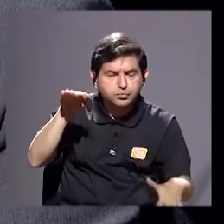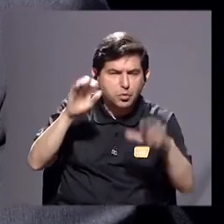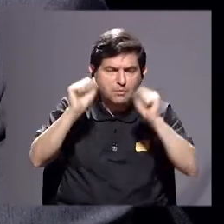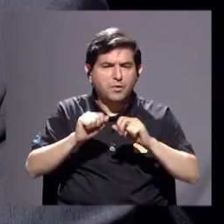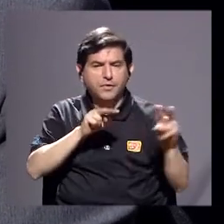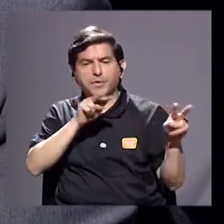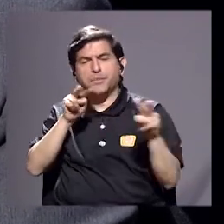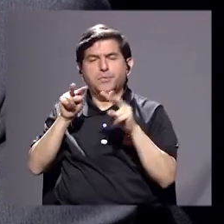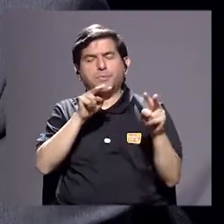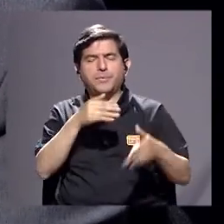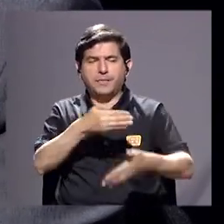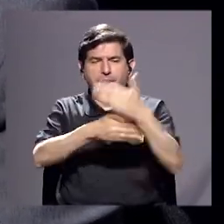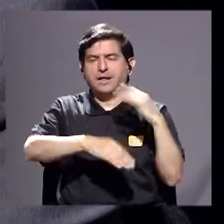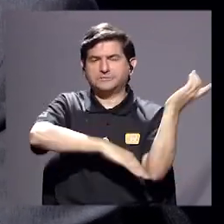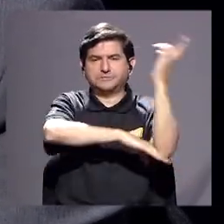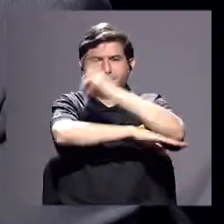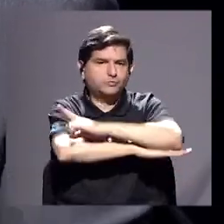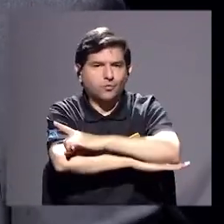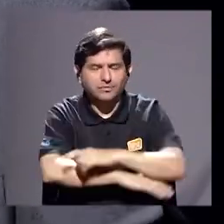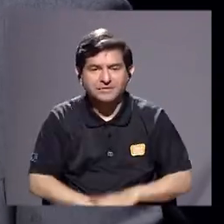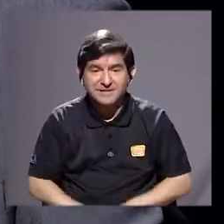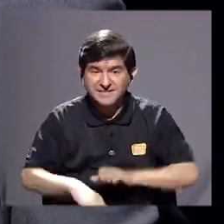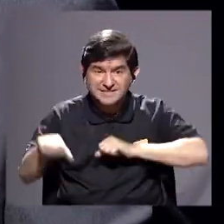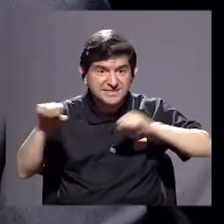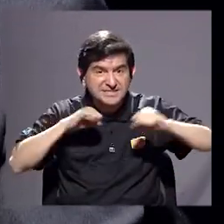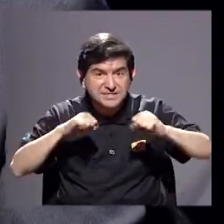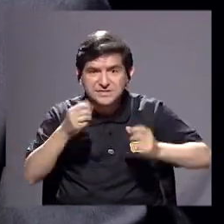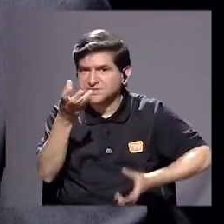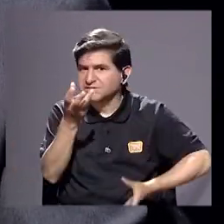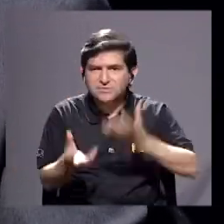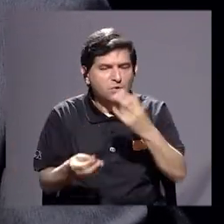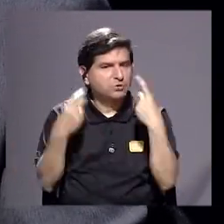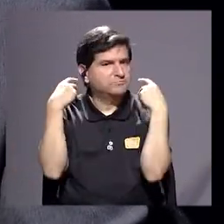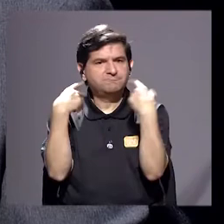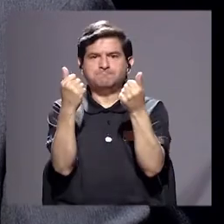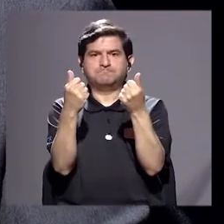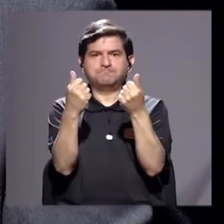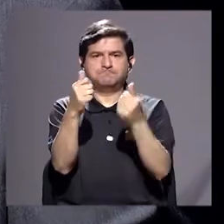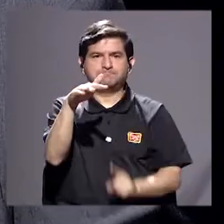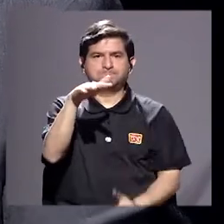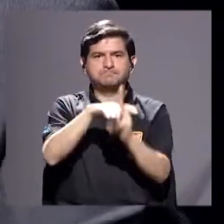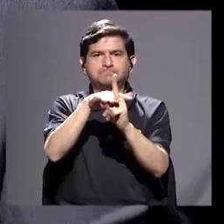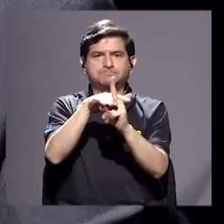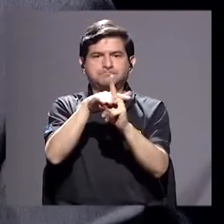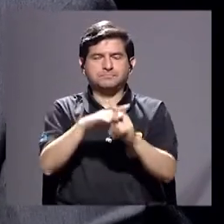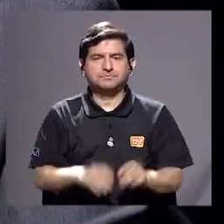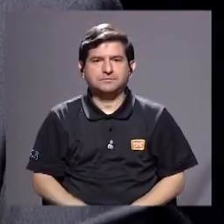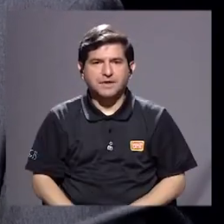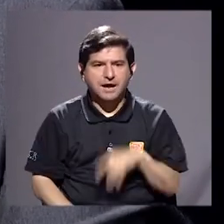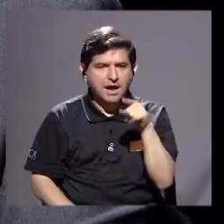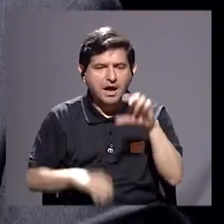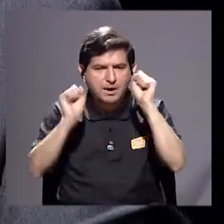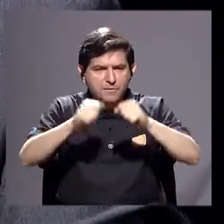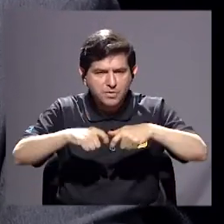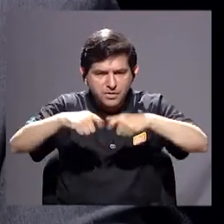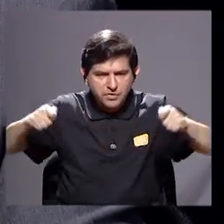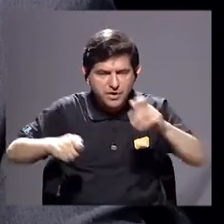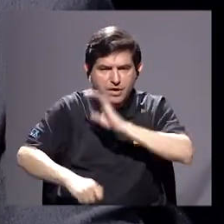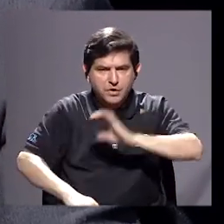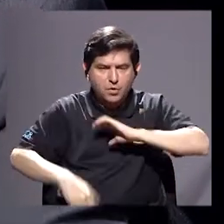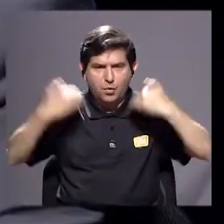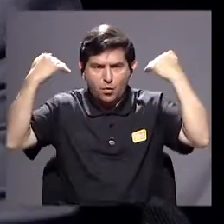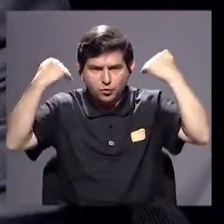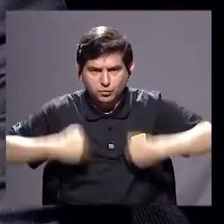puede monitorear desde días antes el sismo y el incendio son súbito y entonces ahí es donde se ha logrado medir el comportamiento